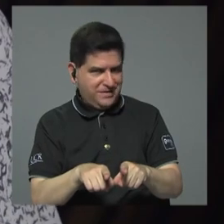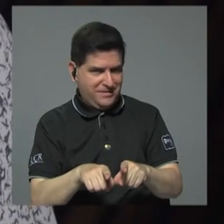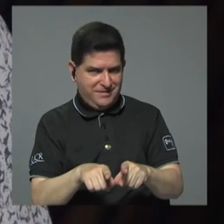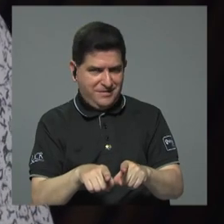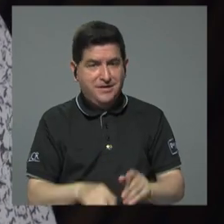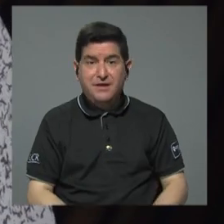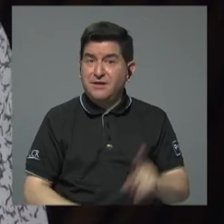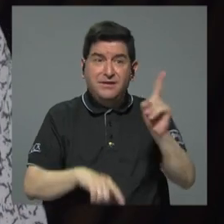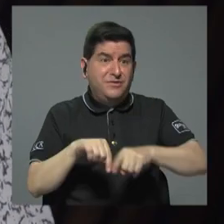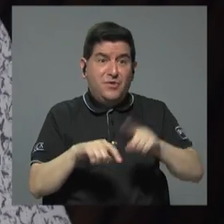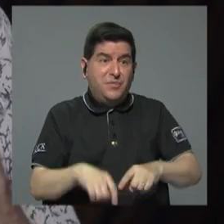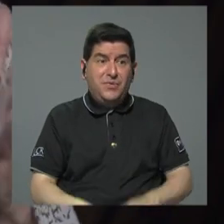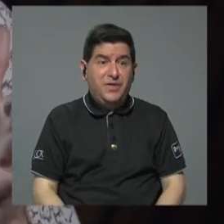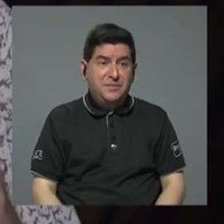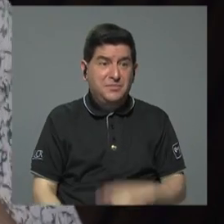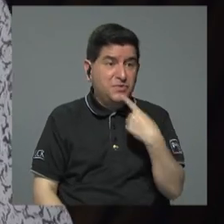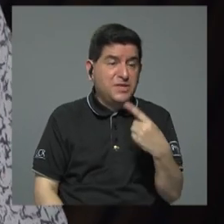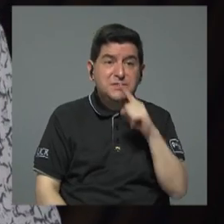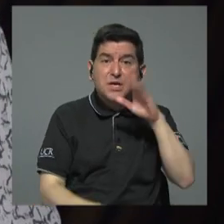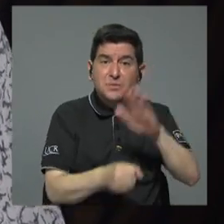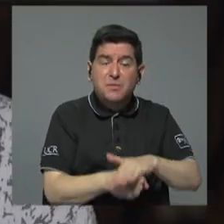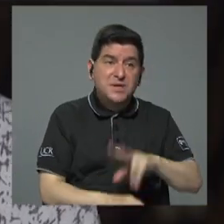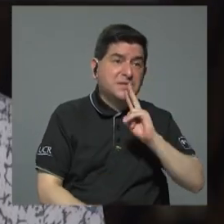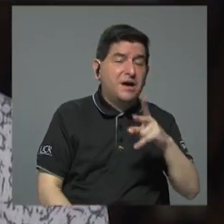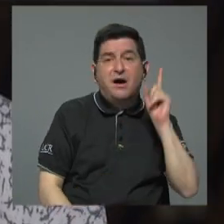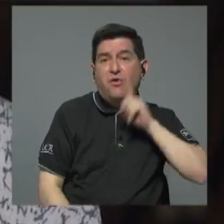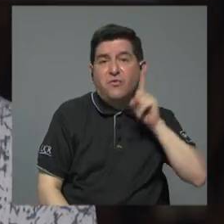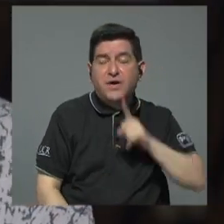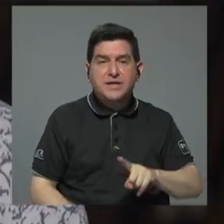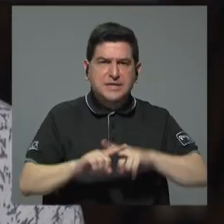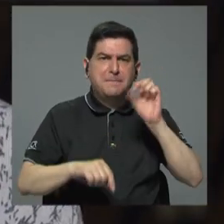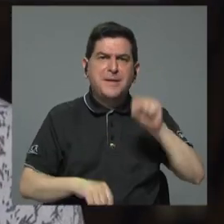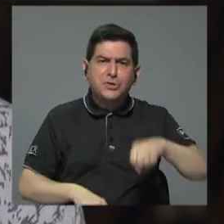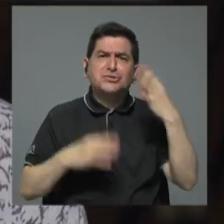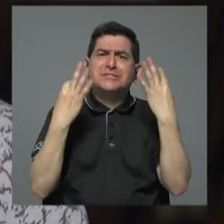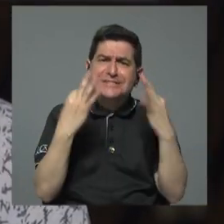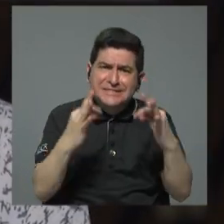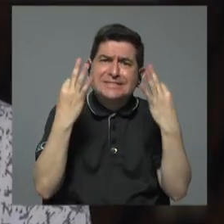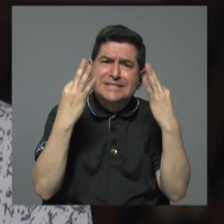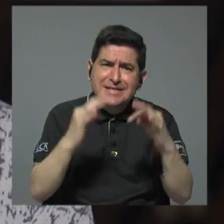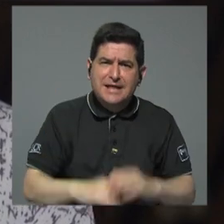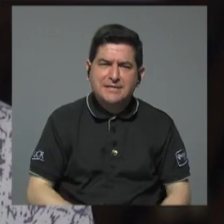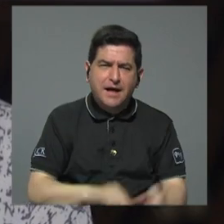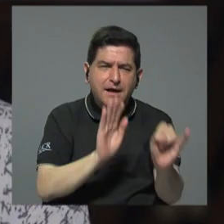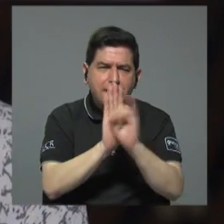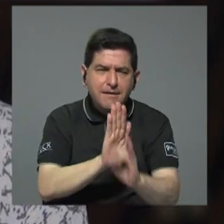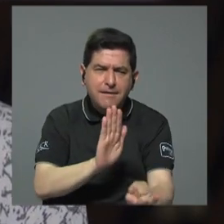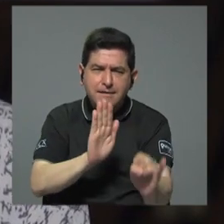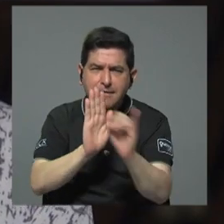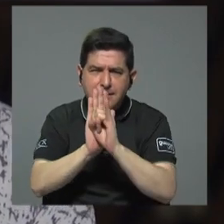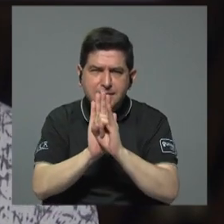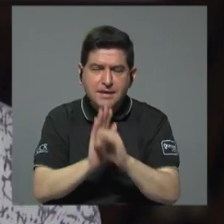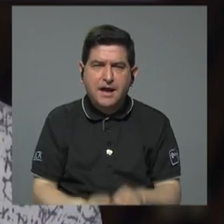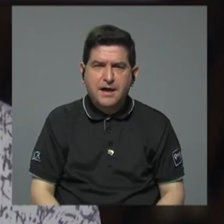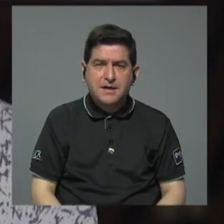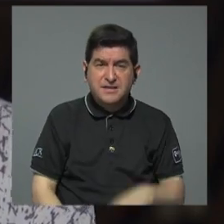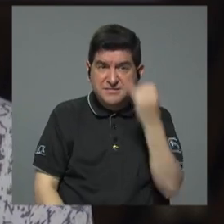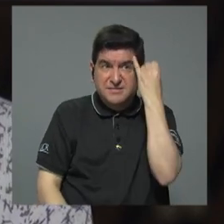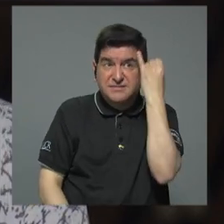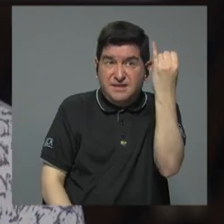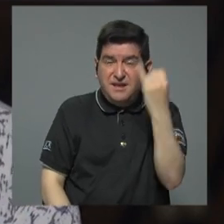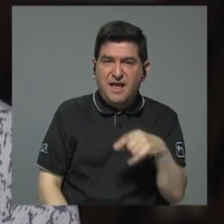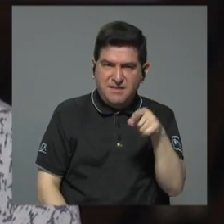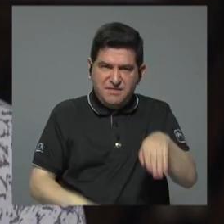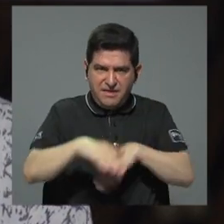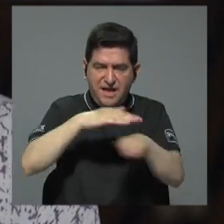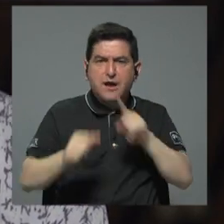decir, no podemos afirmar si una promesa es falsa o verdadera. Lo que sí trataremos es identificar si los argumentos en los que